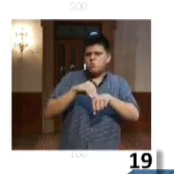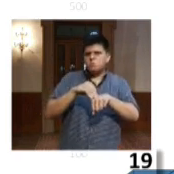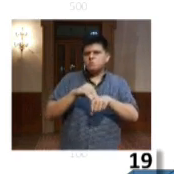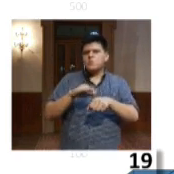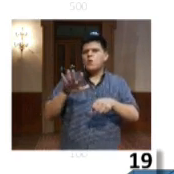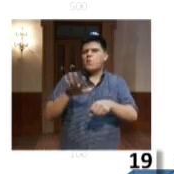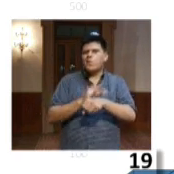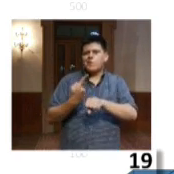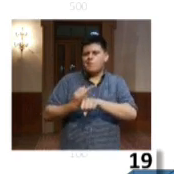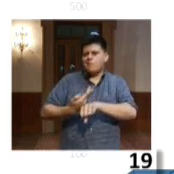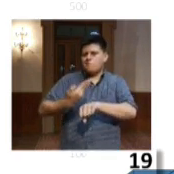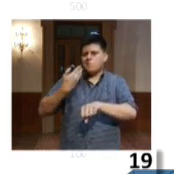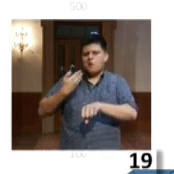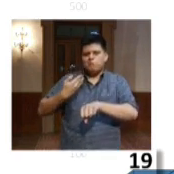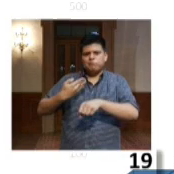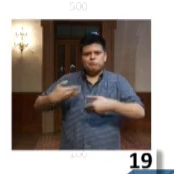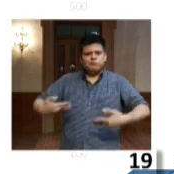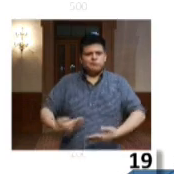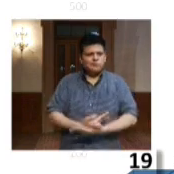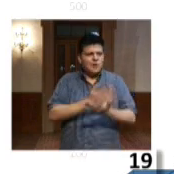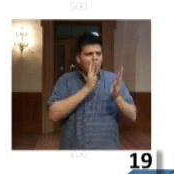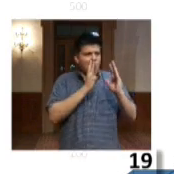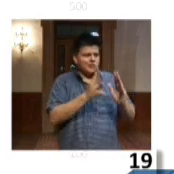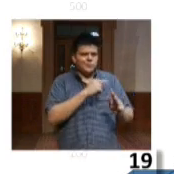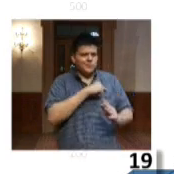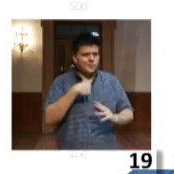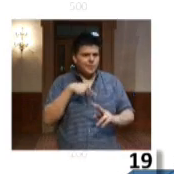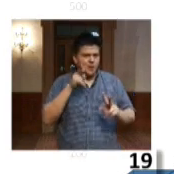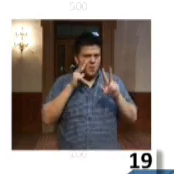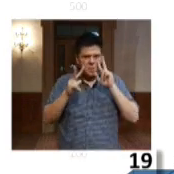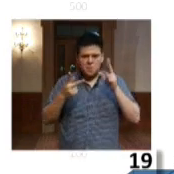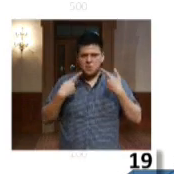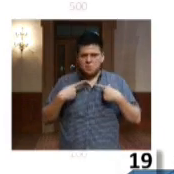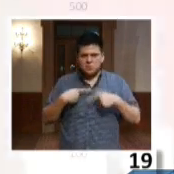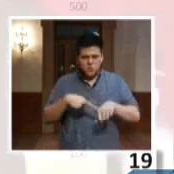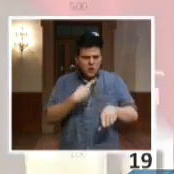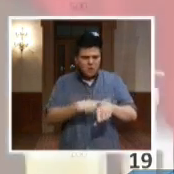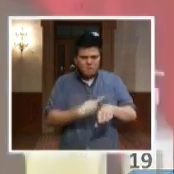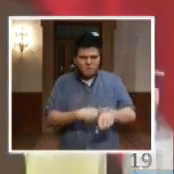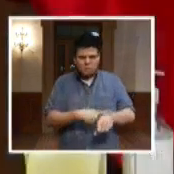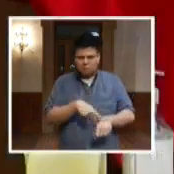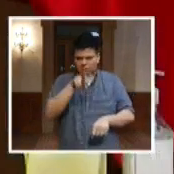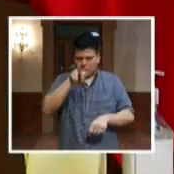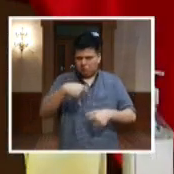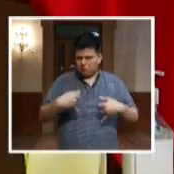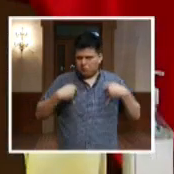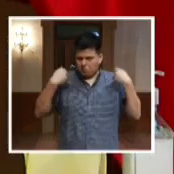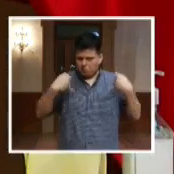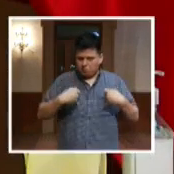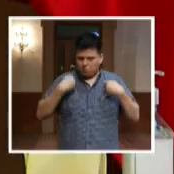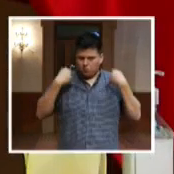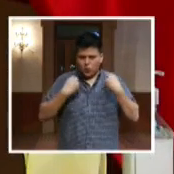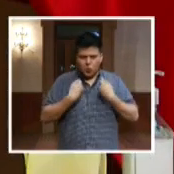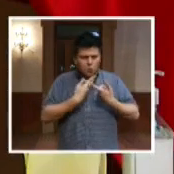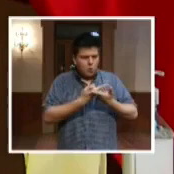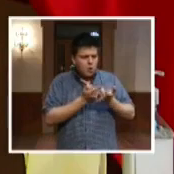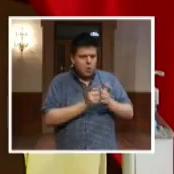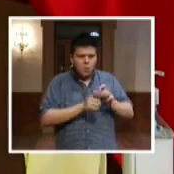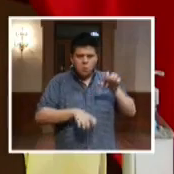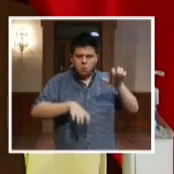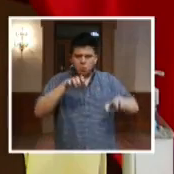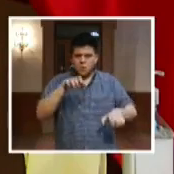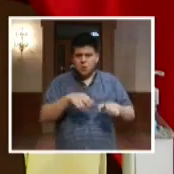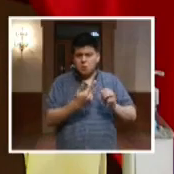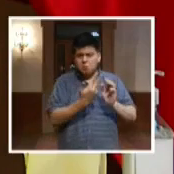pues tempranas, y tenemos personas muy enfermas que son relativamente jóvenes en estos grupos etarios, desde